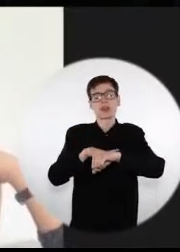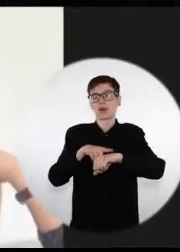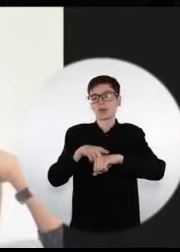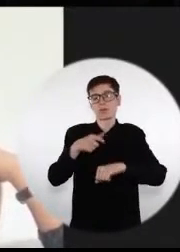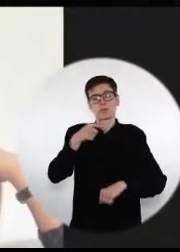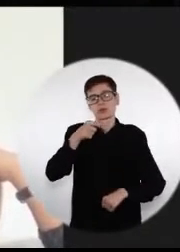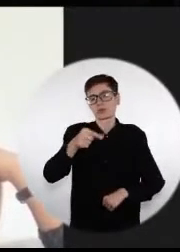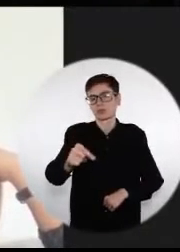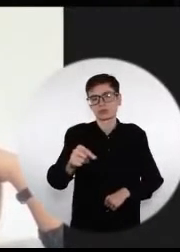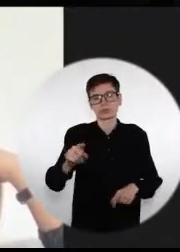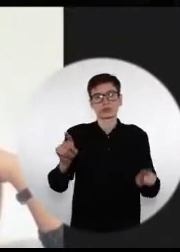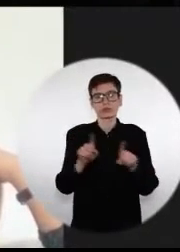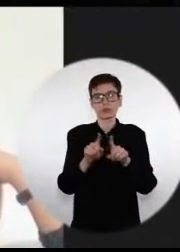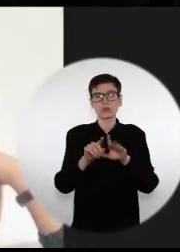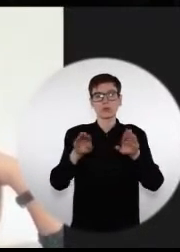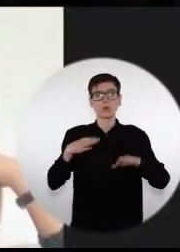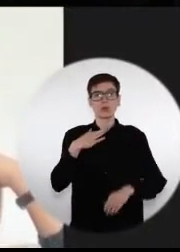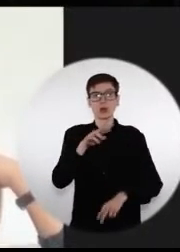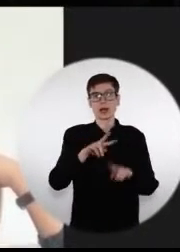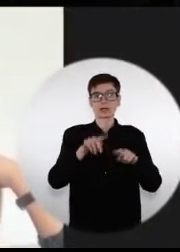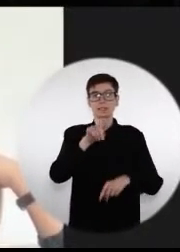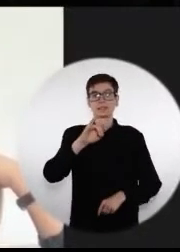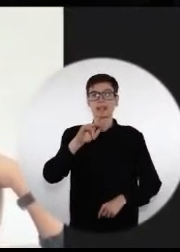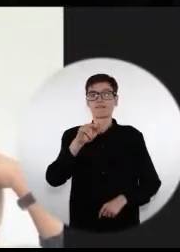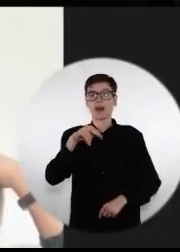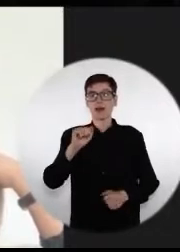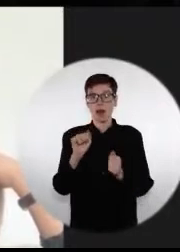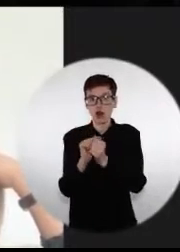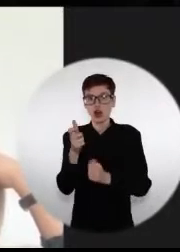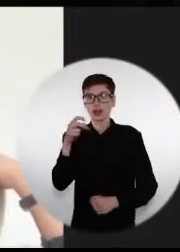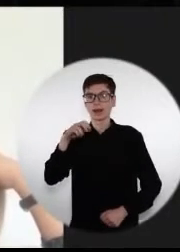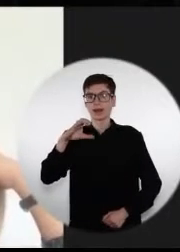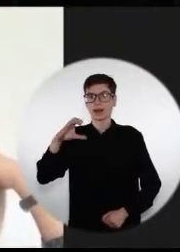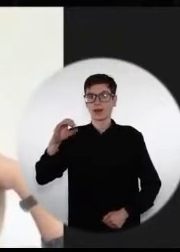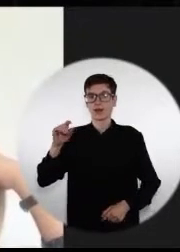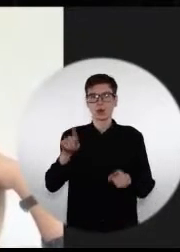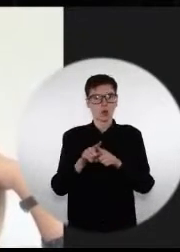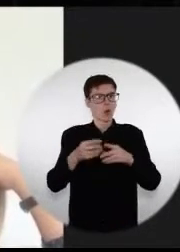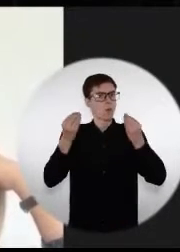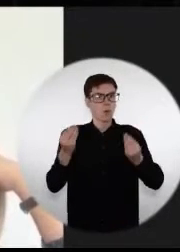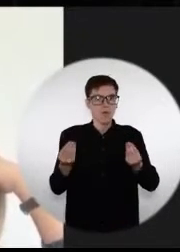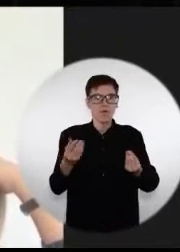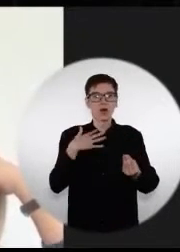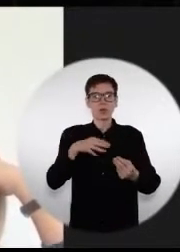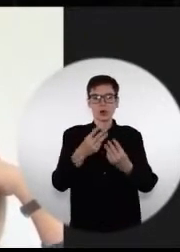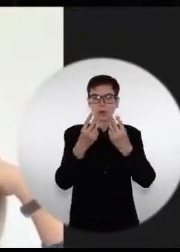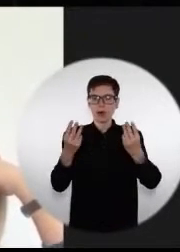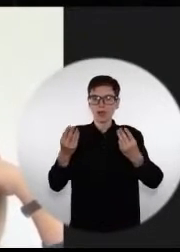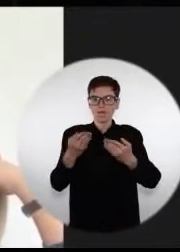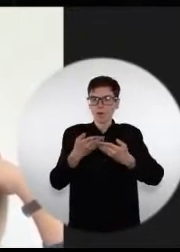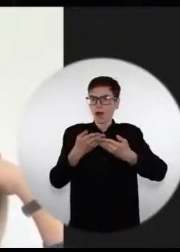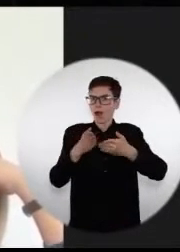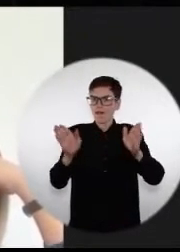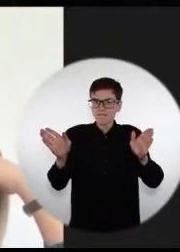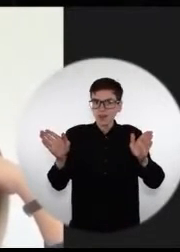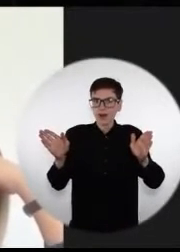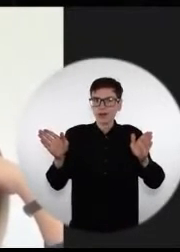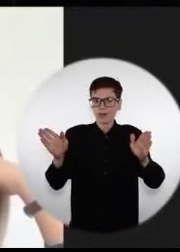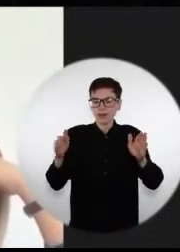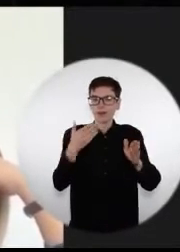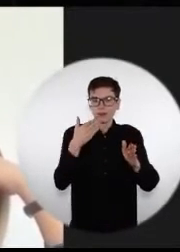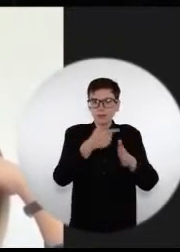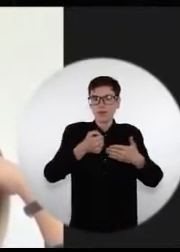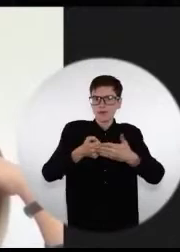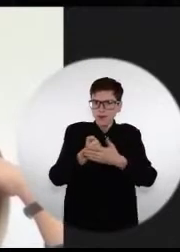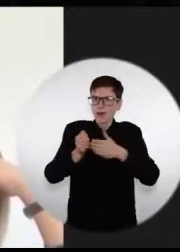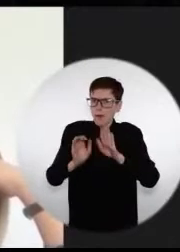actual de alguien estamos más públicos y eso es simplemente una cuestión de tiempo a dónde está haciendo o si van a con el